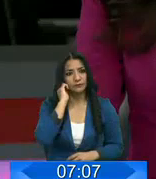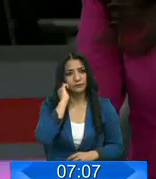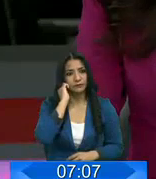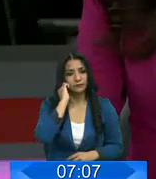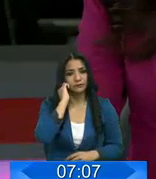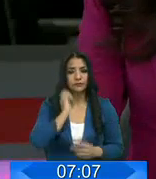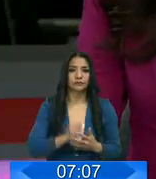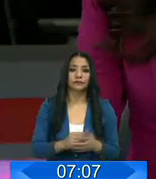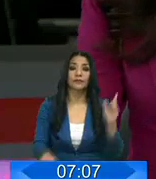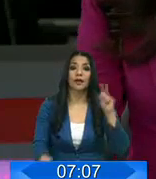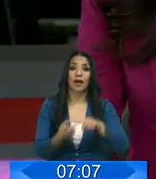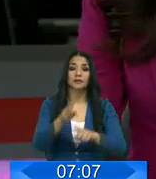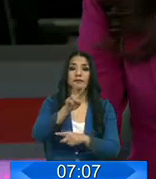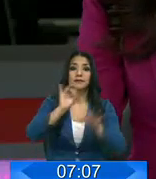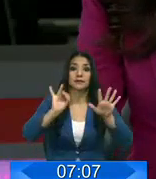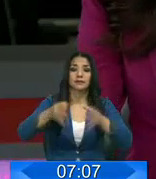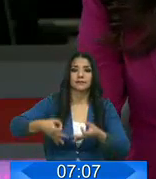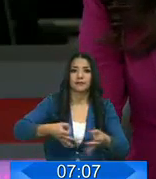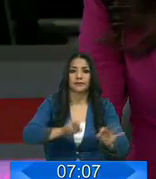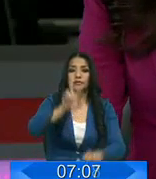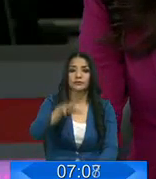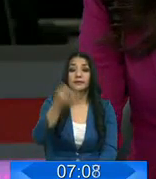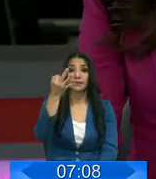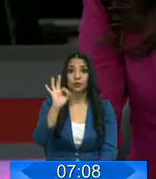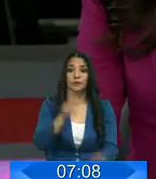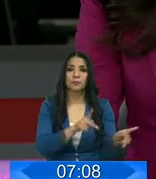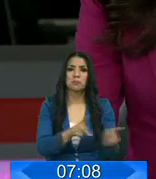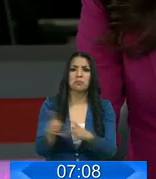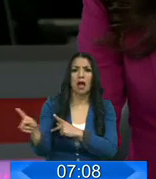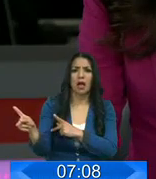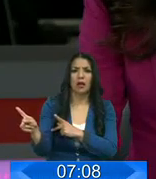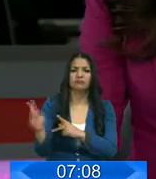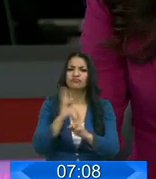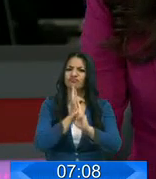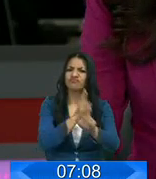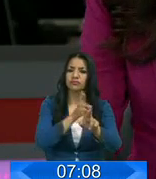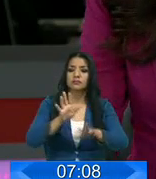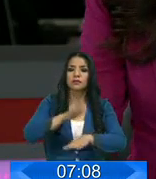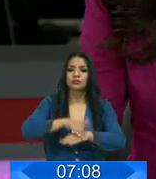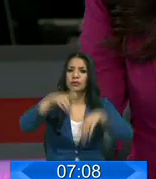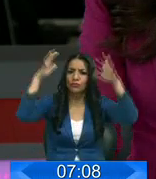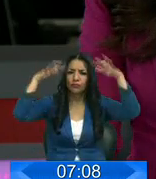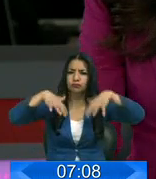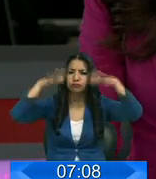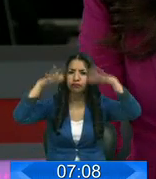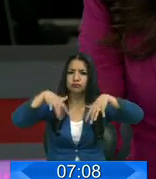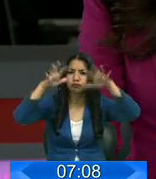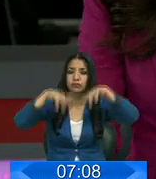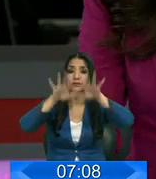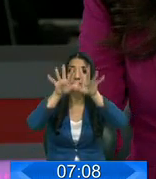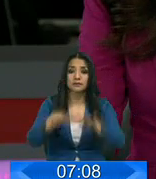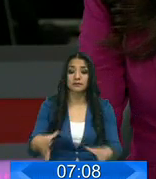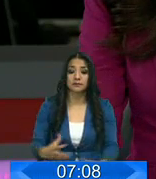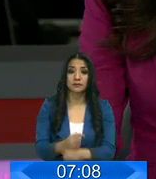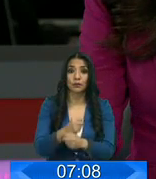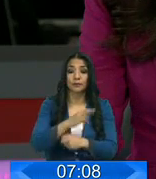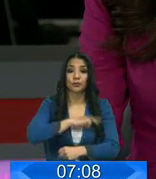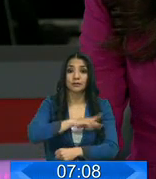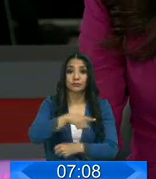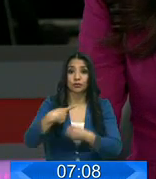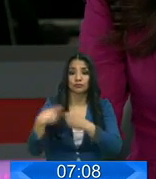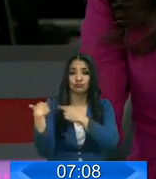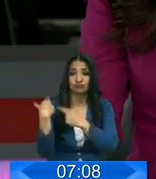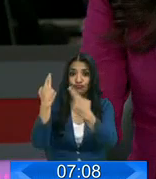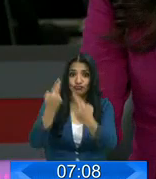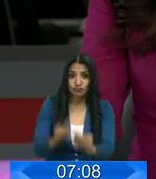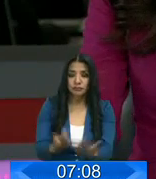Y hasta el 26 de febrero del 2019, el Plan de Prevención y Respuesta ante la Época Lluviosa a cargo de la Secretaría de Seguridad del municipio de Quito